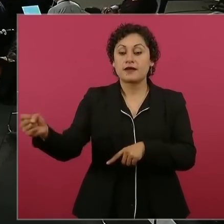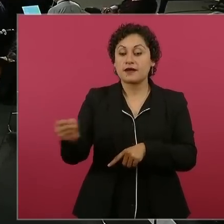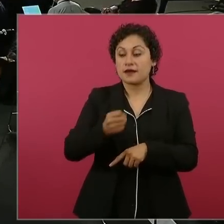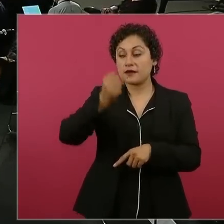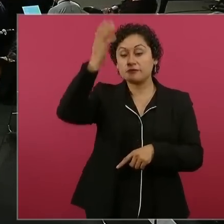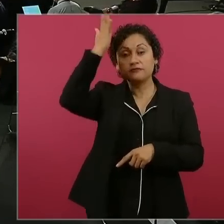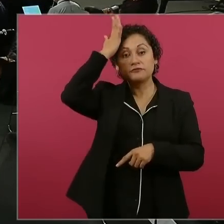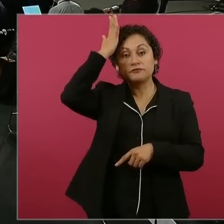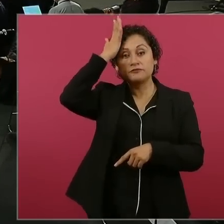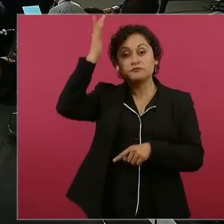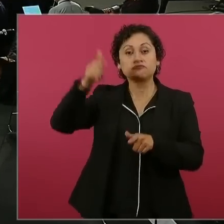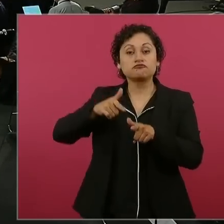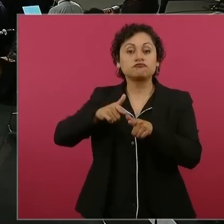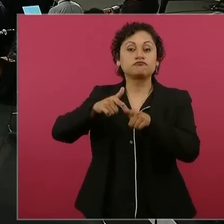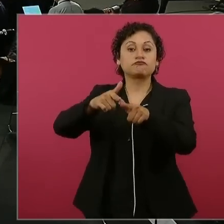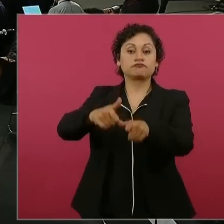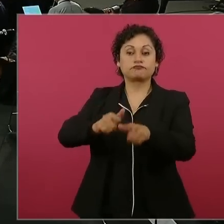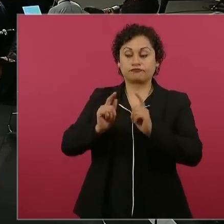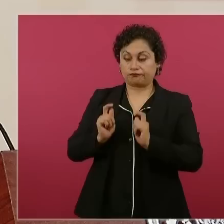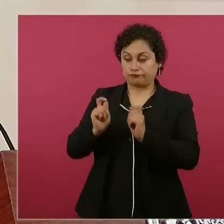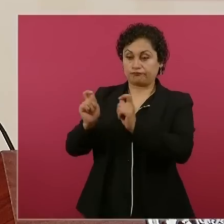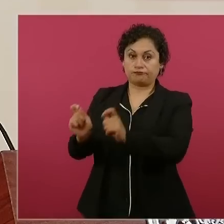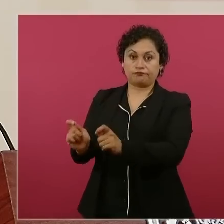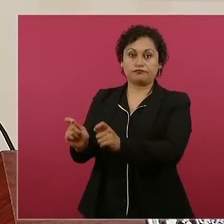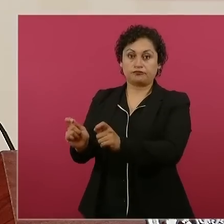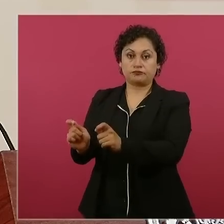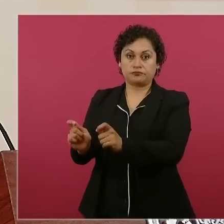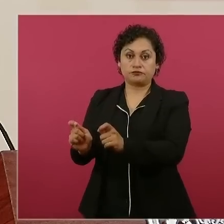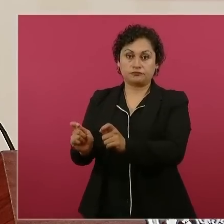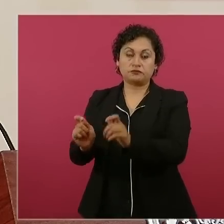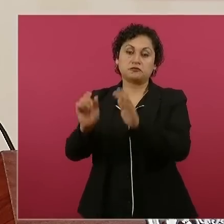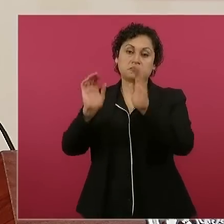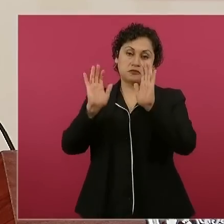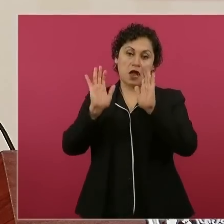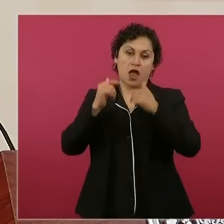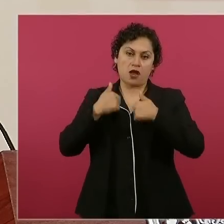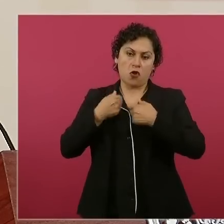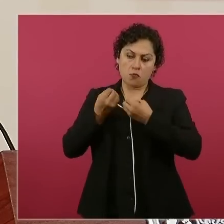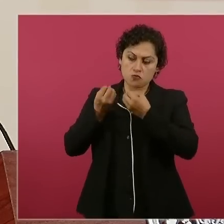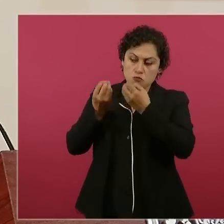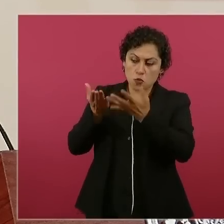hacia adelante, entonces sí, yo di mis puntos de vista.